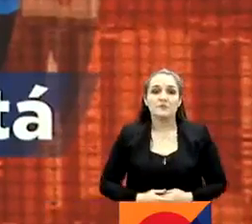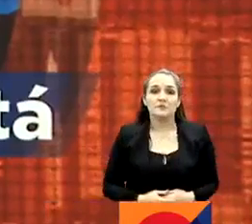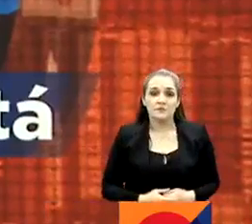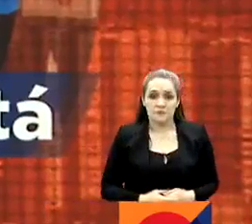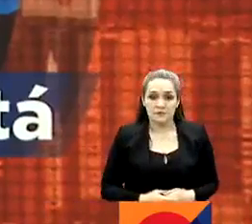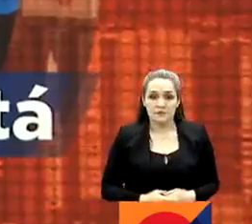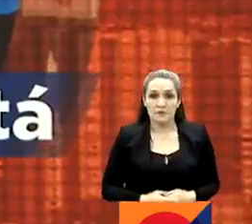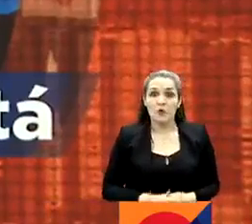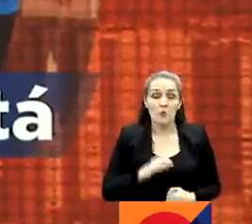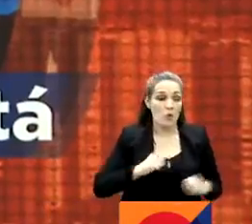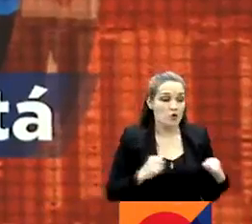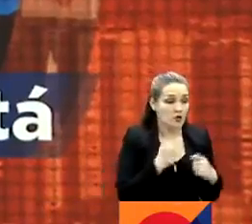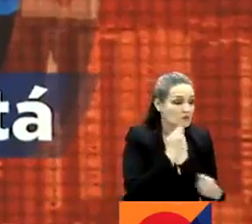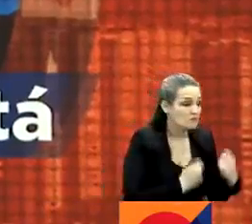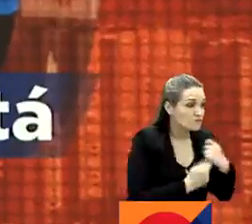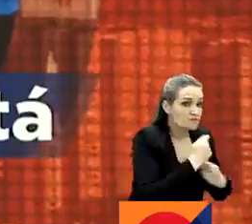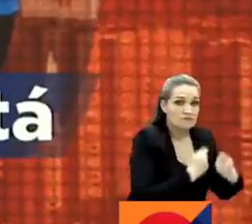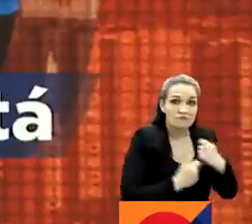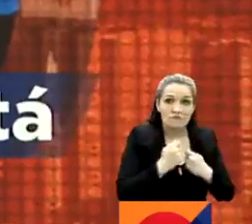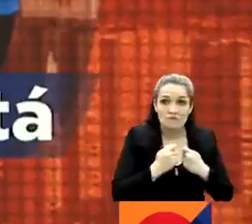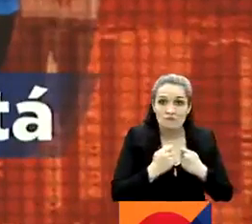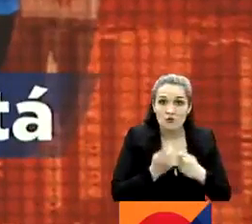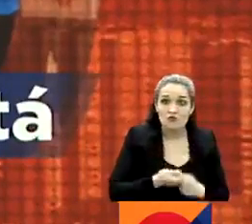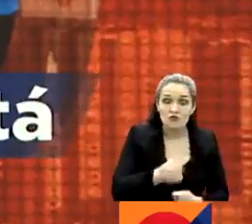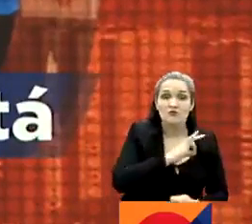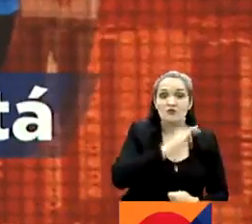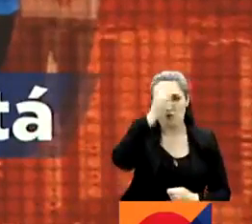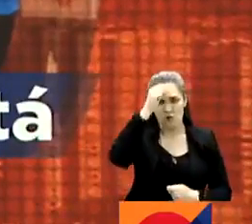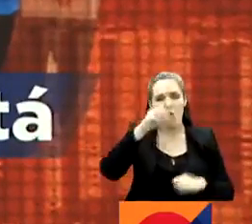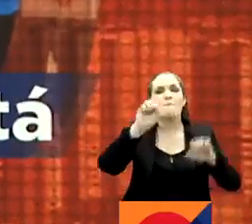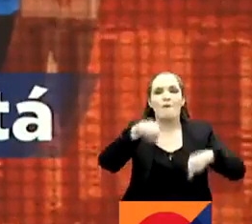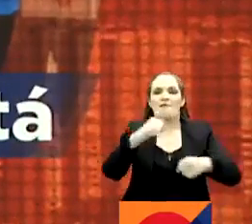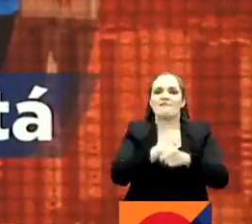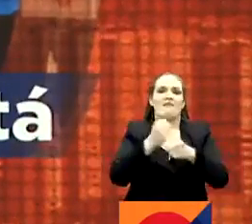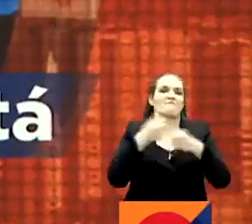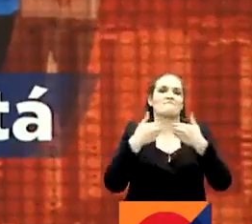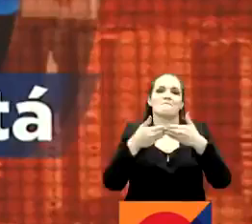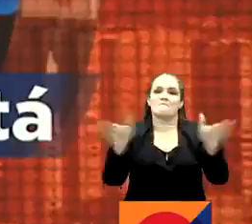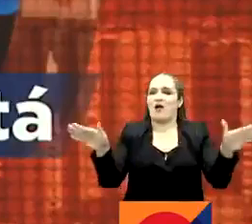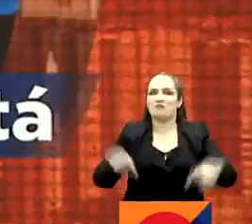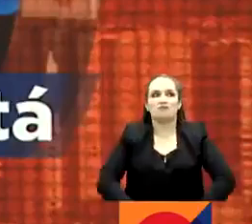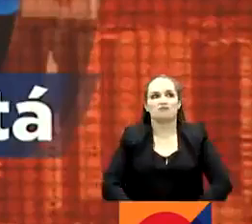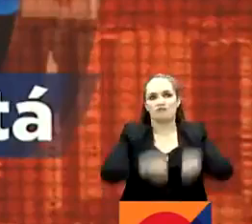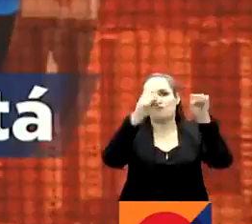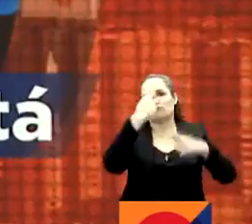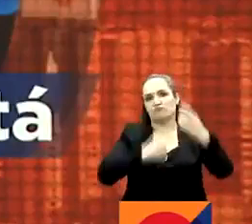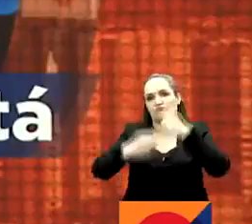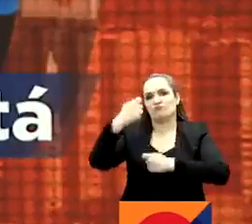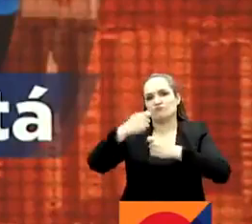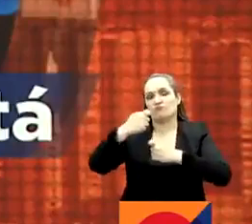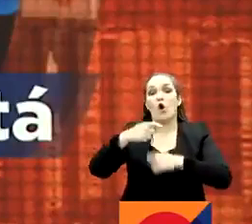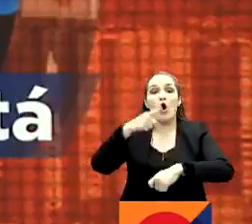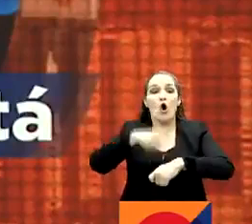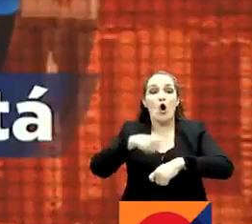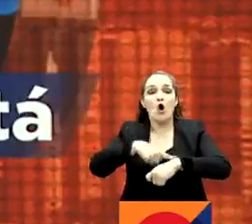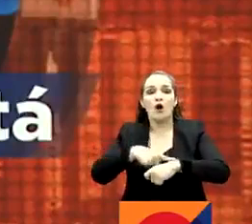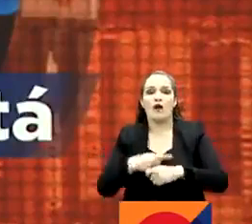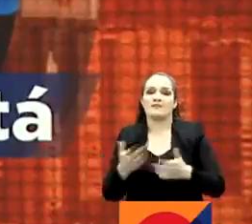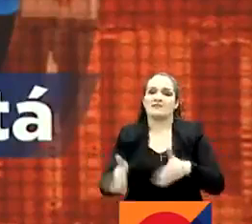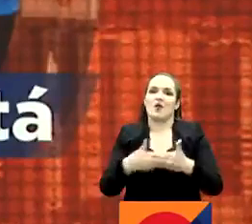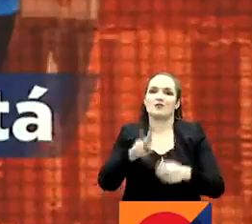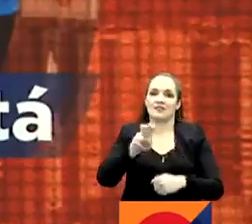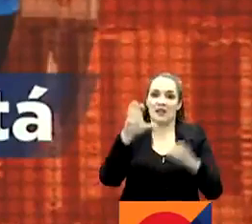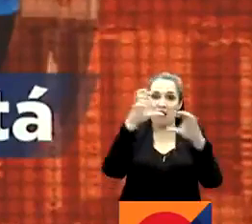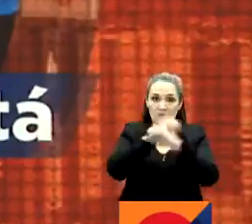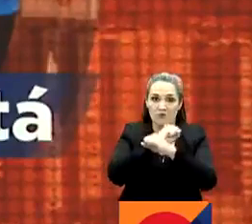Comerciantes de Bogotá podrán trabajar este fin de semana hasta las 7 de la noche. Así lo anunció la alcaldesa Claudia López, una medida que de